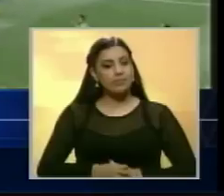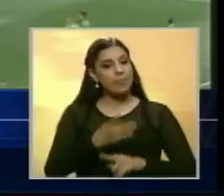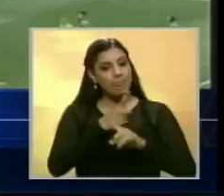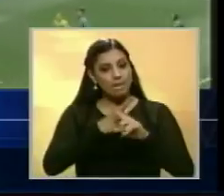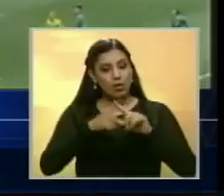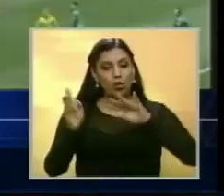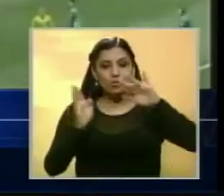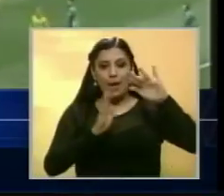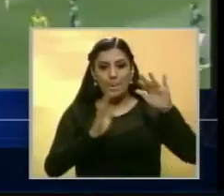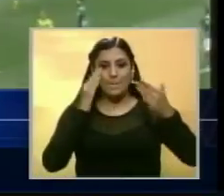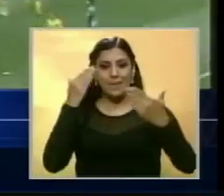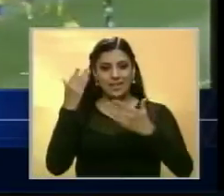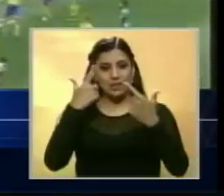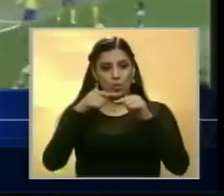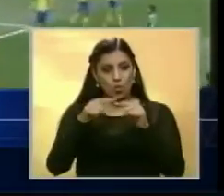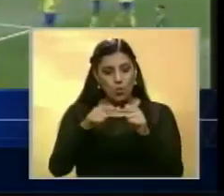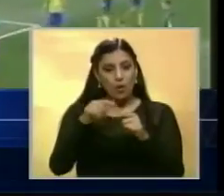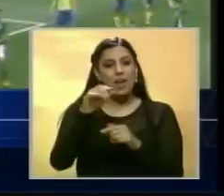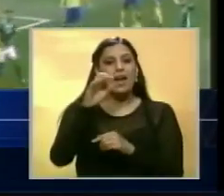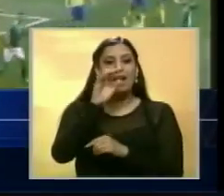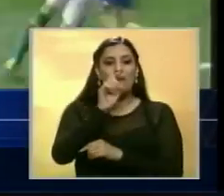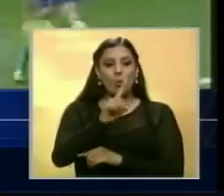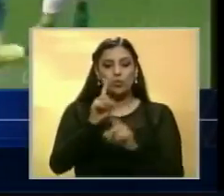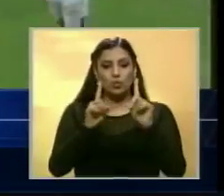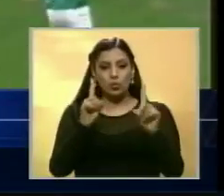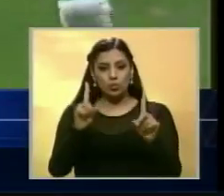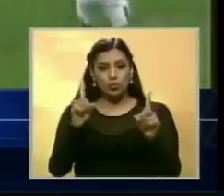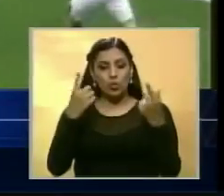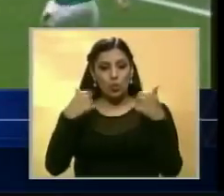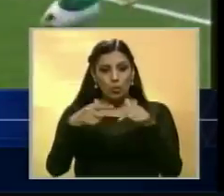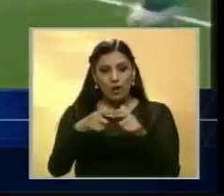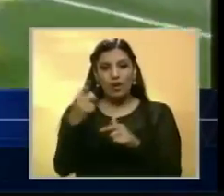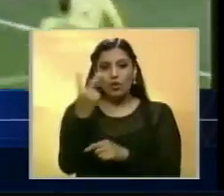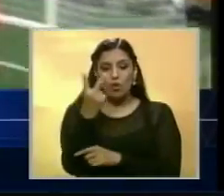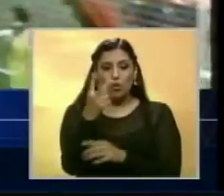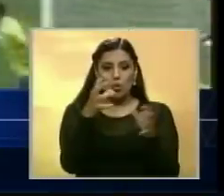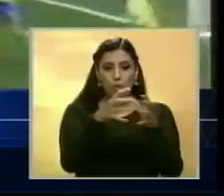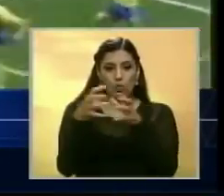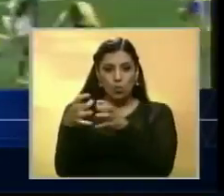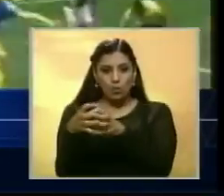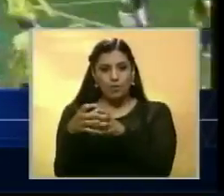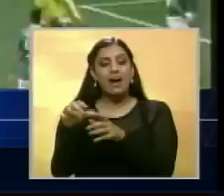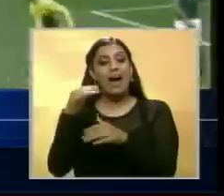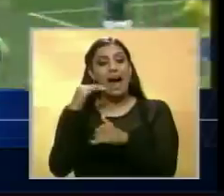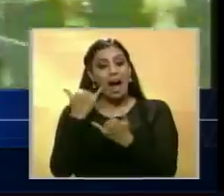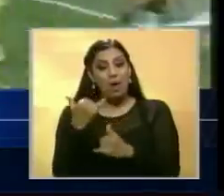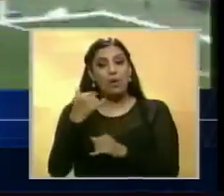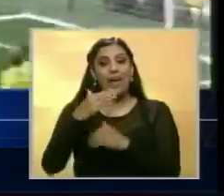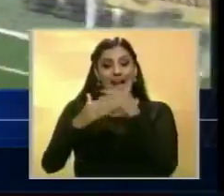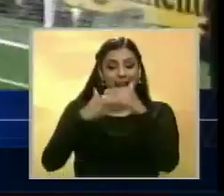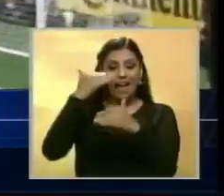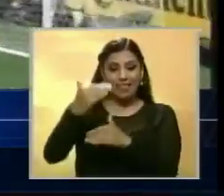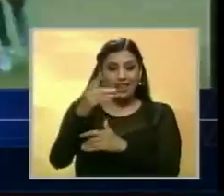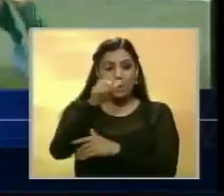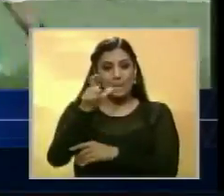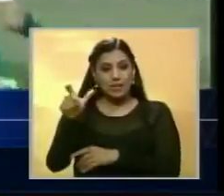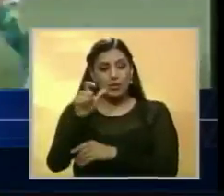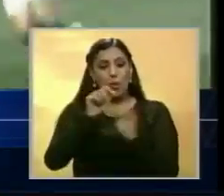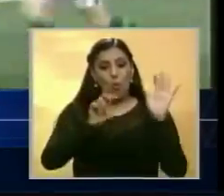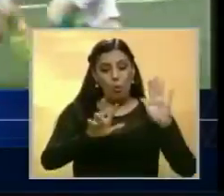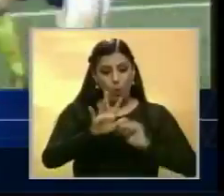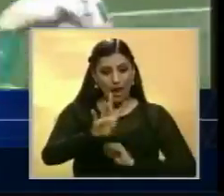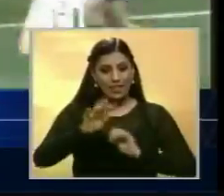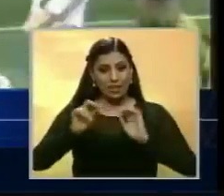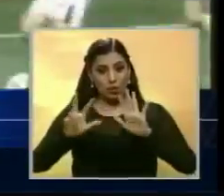Por su parte, Irlanda y Suecia igualaron un gol en el primer partido entre ambos equipos en la Euro. Pues Holland adelantó a los irlandeses al 48